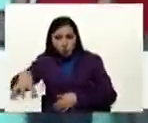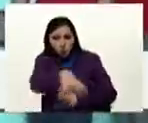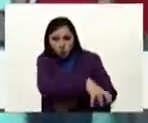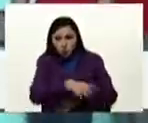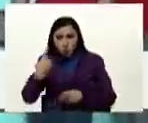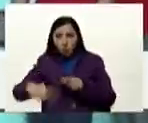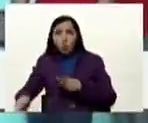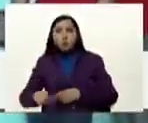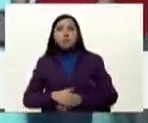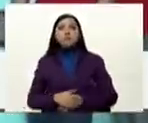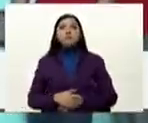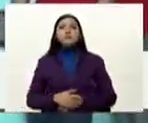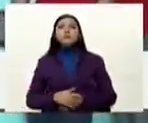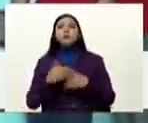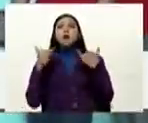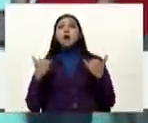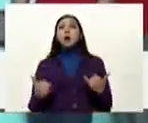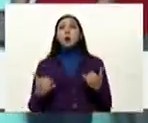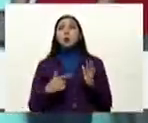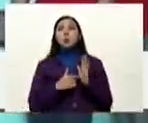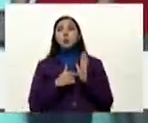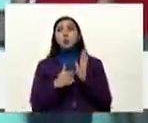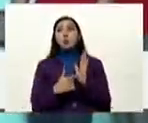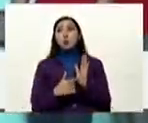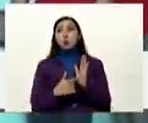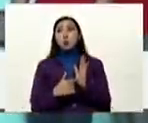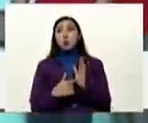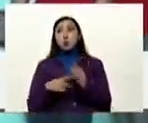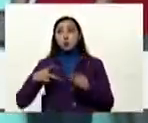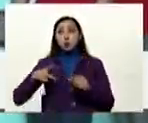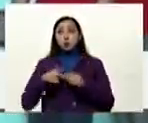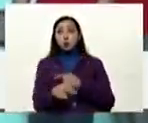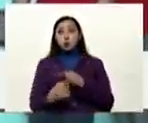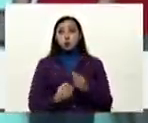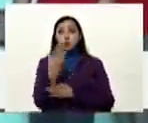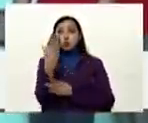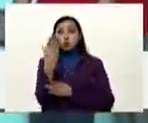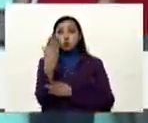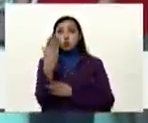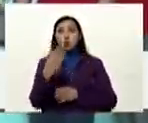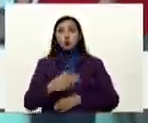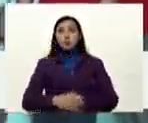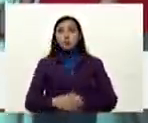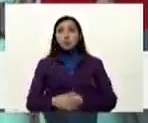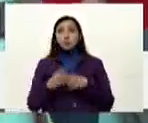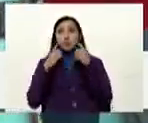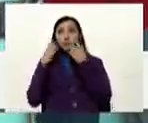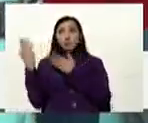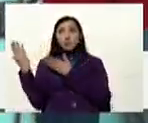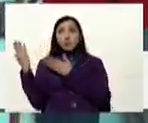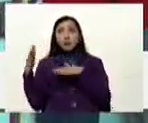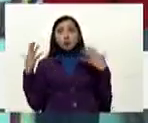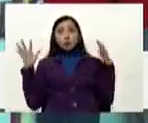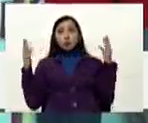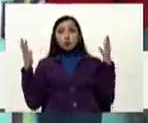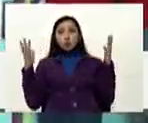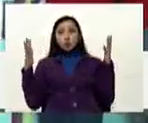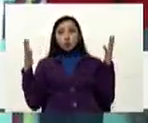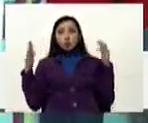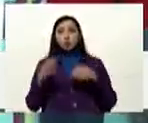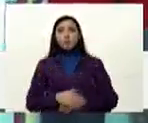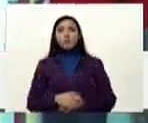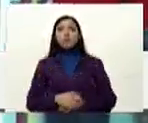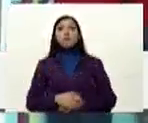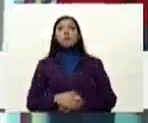vamos a proceder a despejar la cinta de inmediato. Damos un aplauso a este